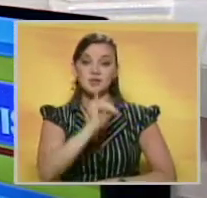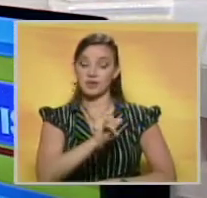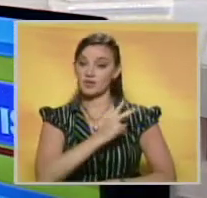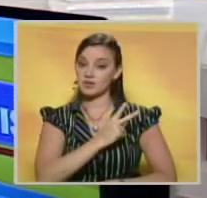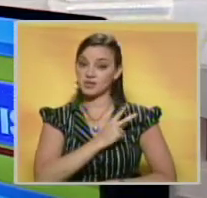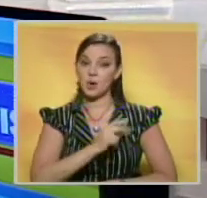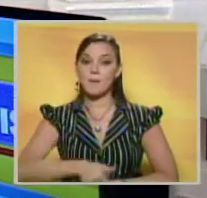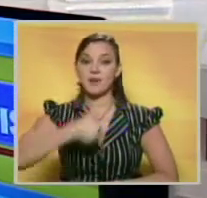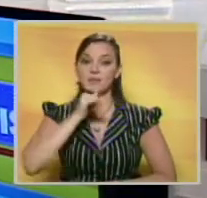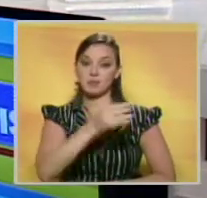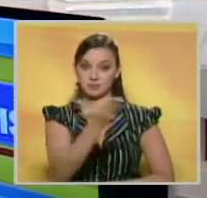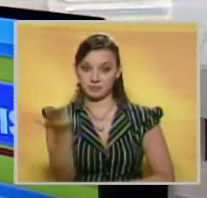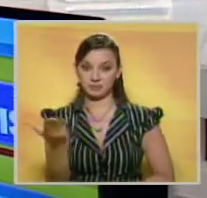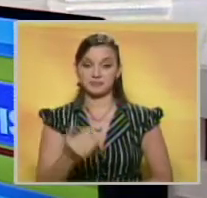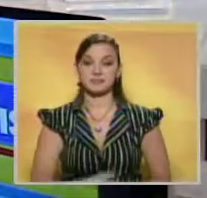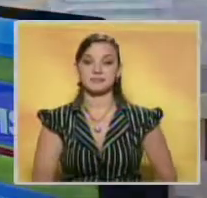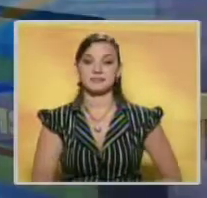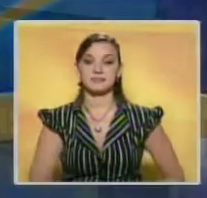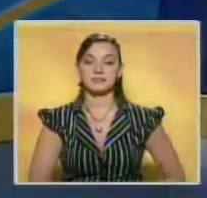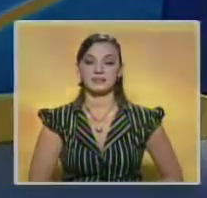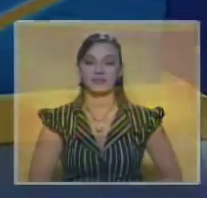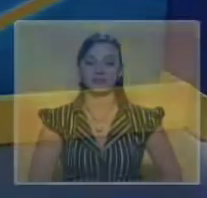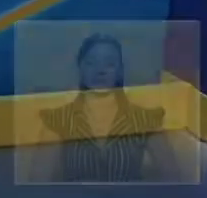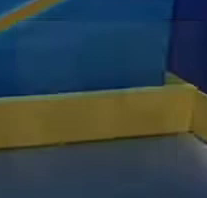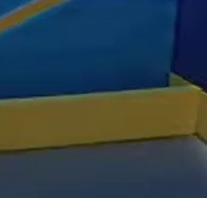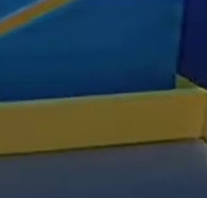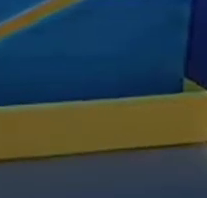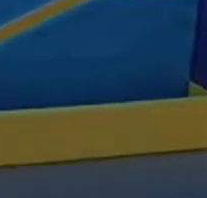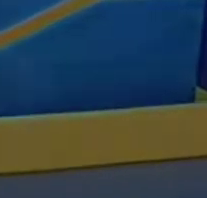más información para ustedes.